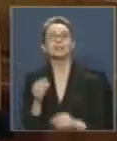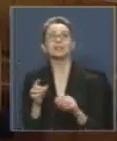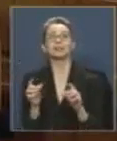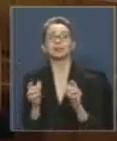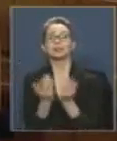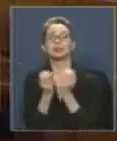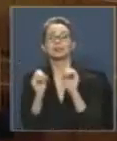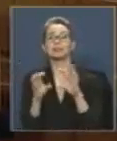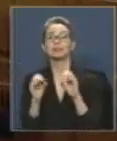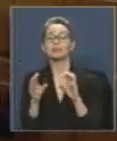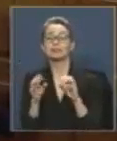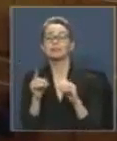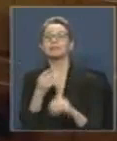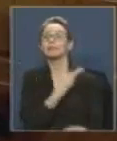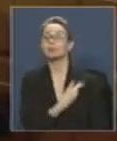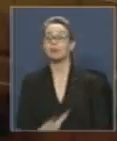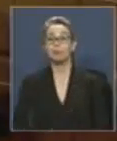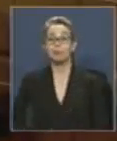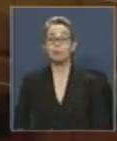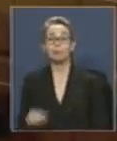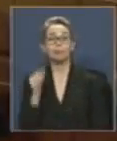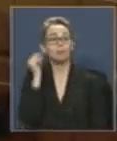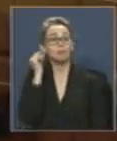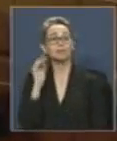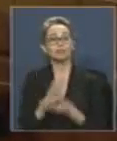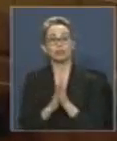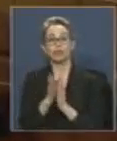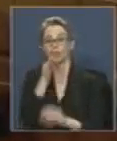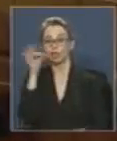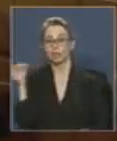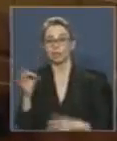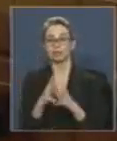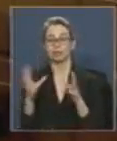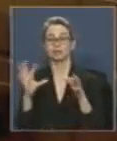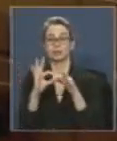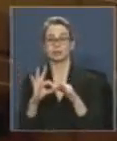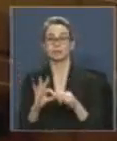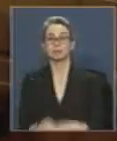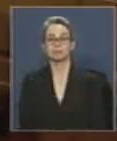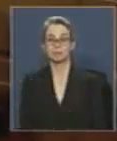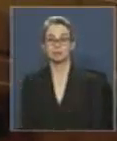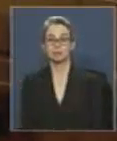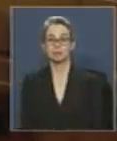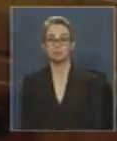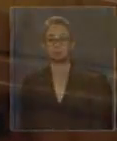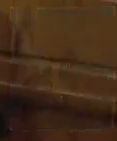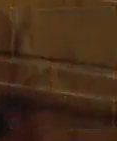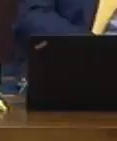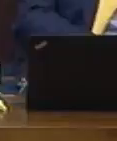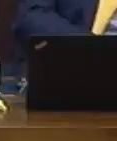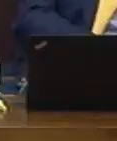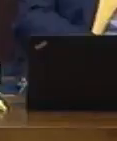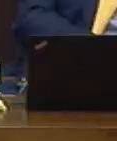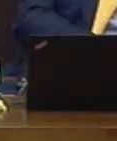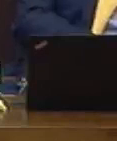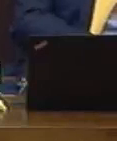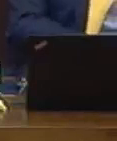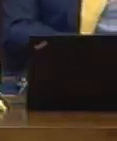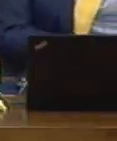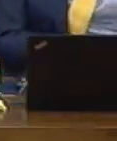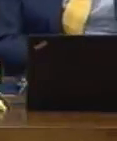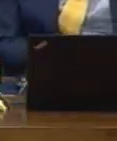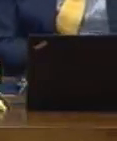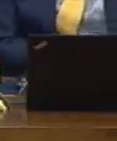Concepción. Presidenta, es todo lo que he dicho. Muchas gracias. Diputados, se enviarán todos los oficios que